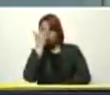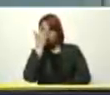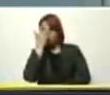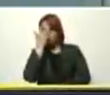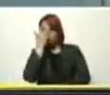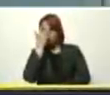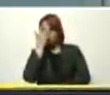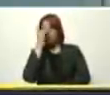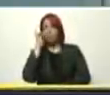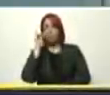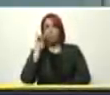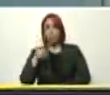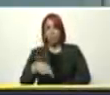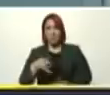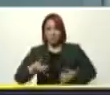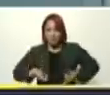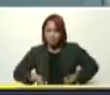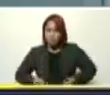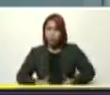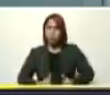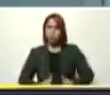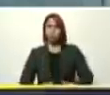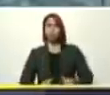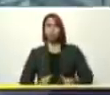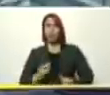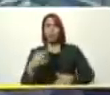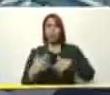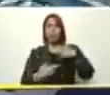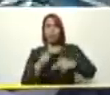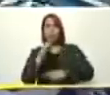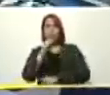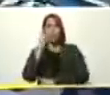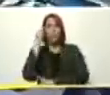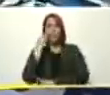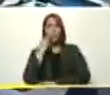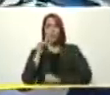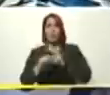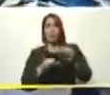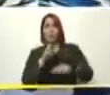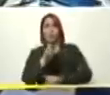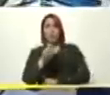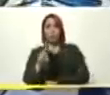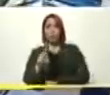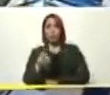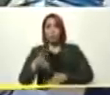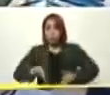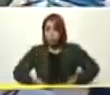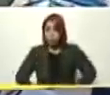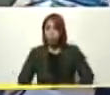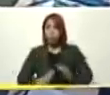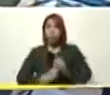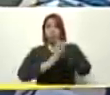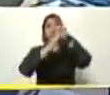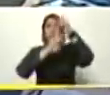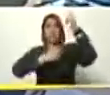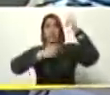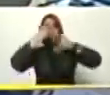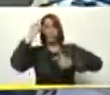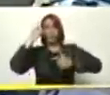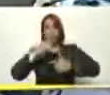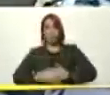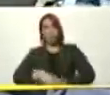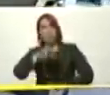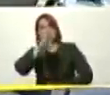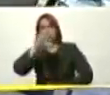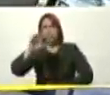del nacimiento de la Revolución Bolivariana del siglo XXI, del nacimiento del liderazgo del comandante Hugo Chávez.